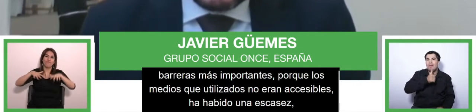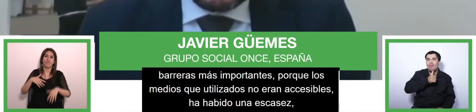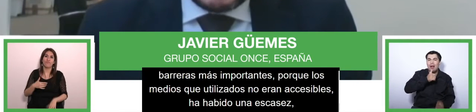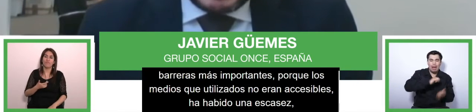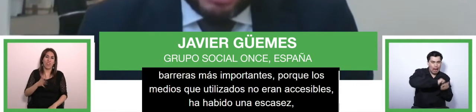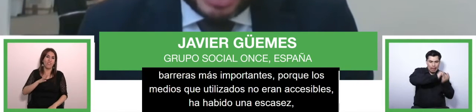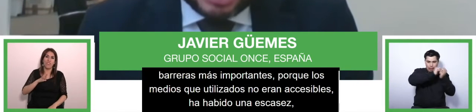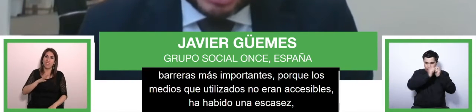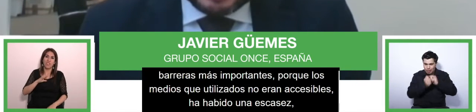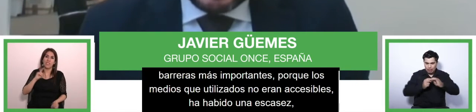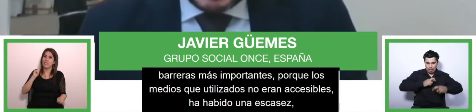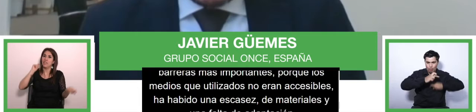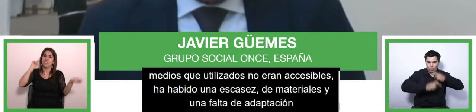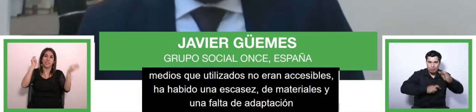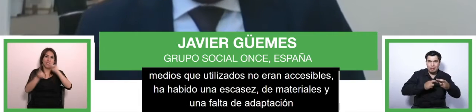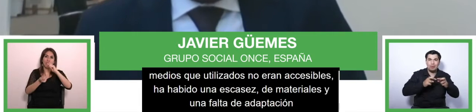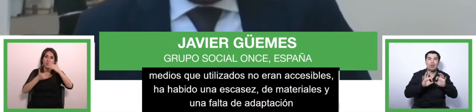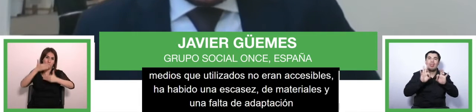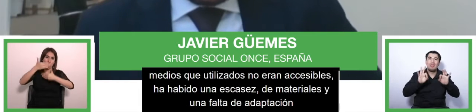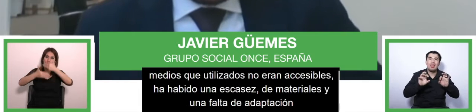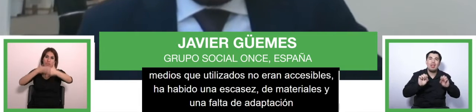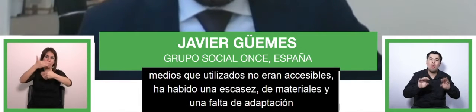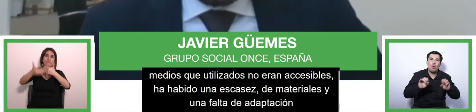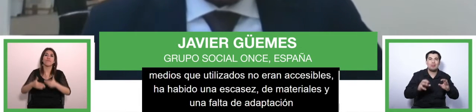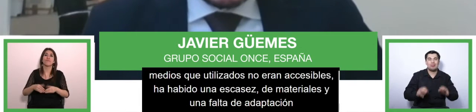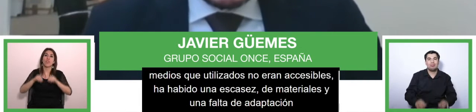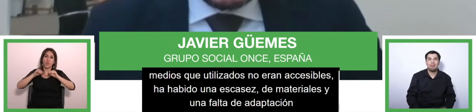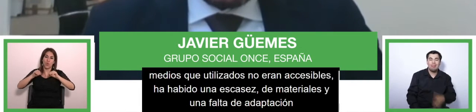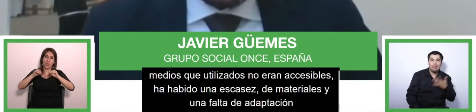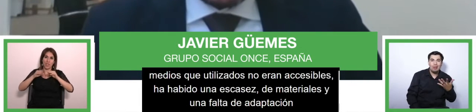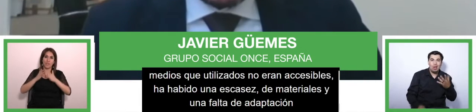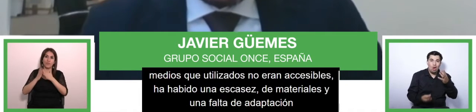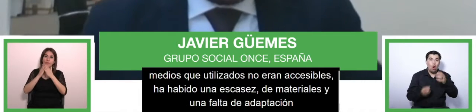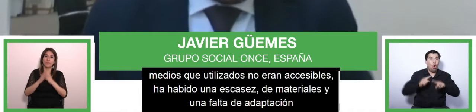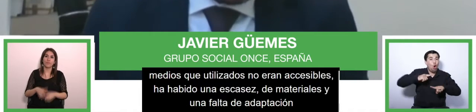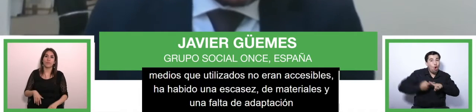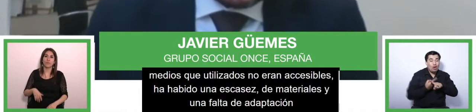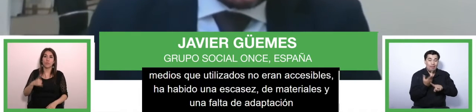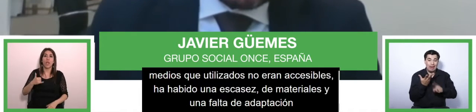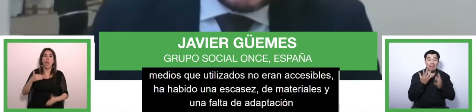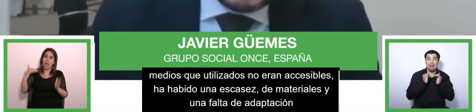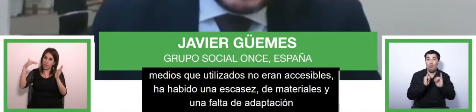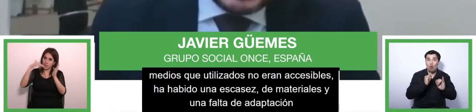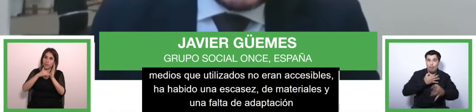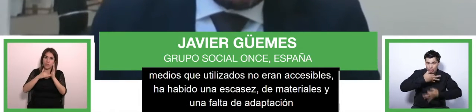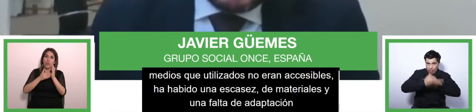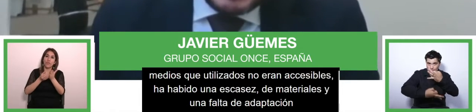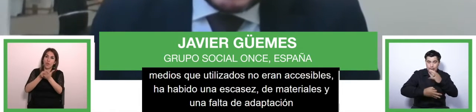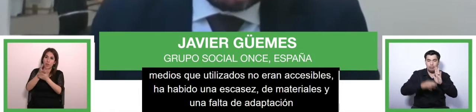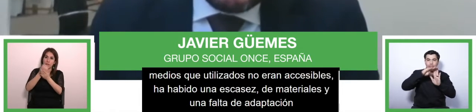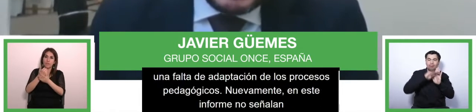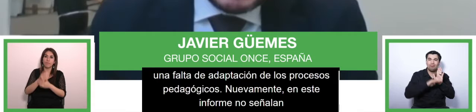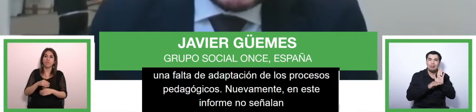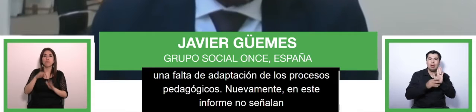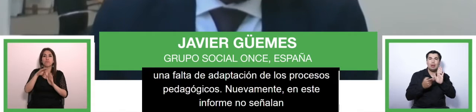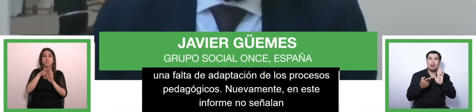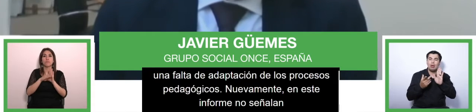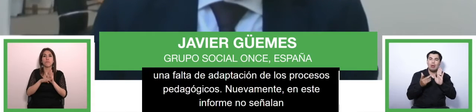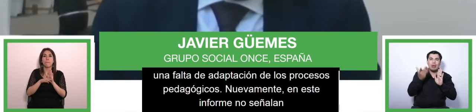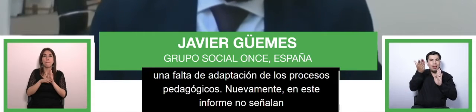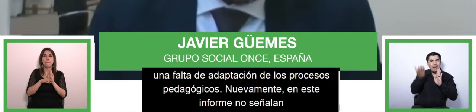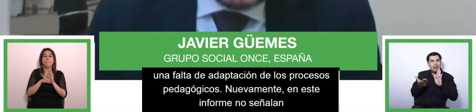los procesos pedagógicos. Nuevamente, en este informe nos señalan que el papel de las